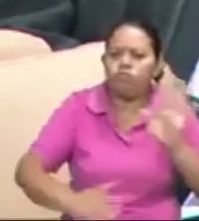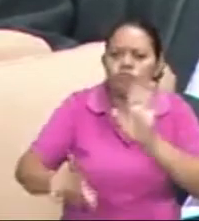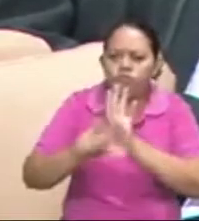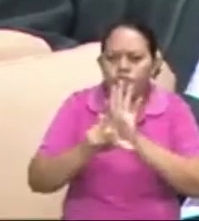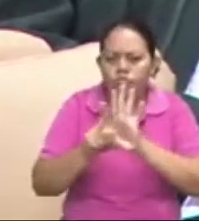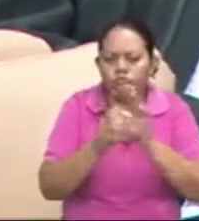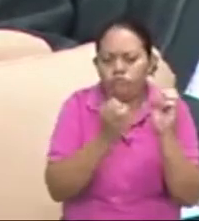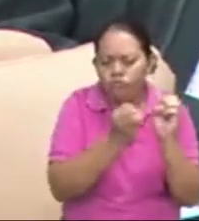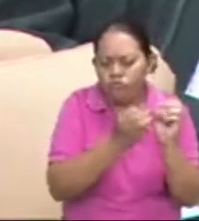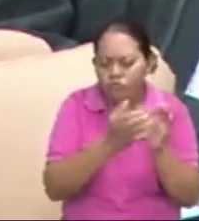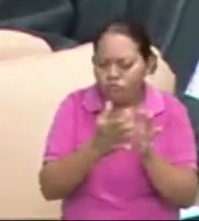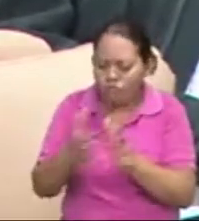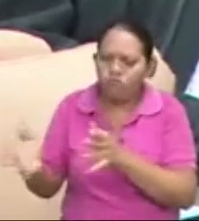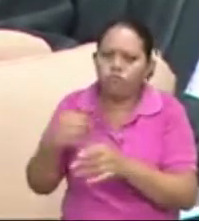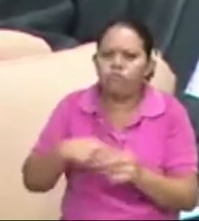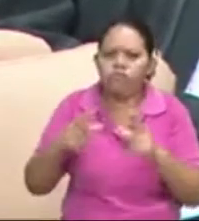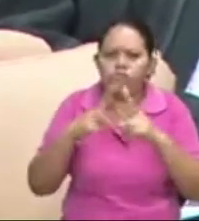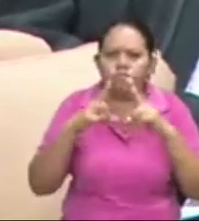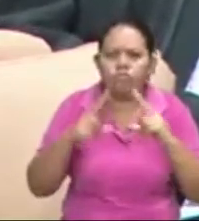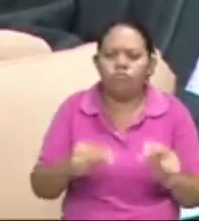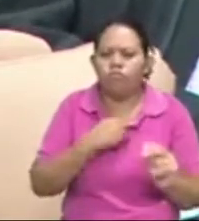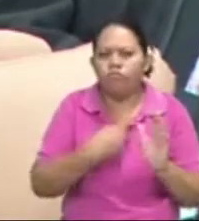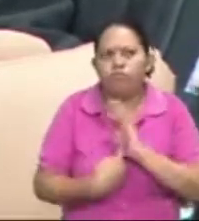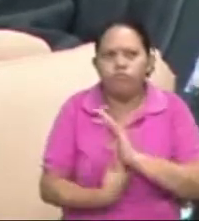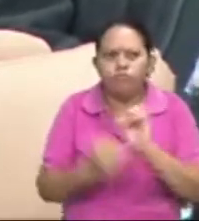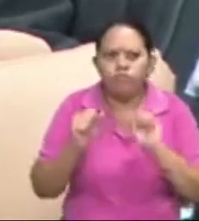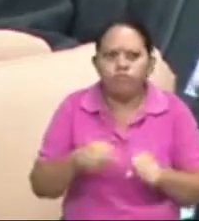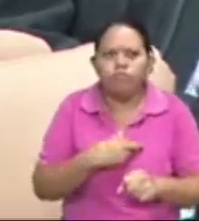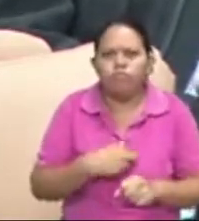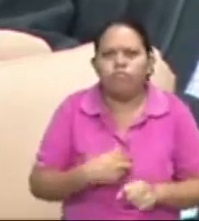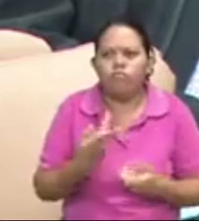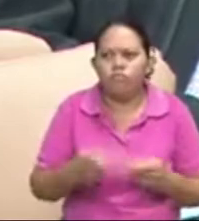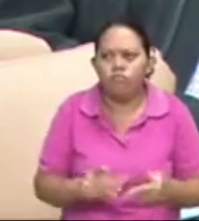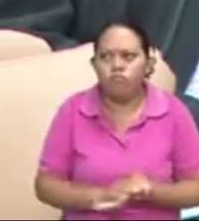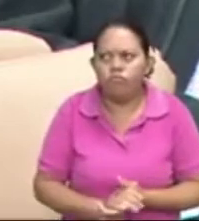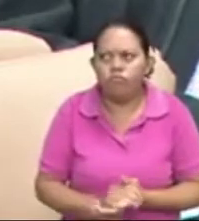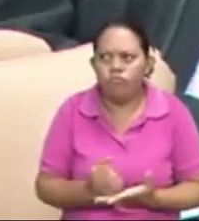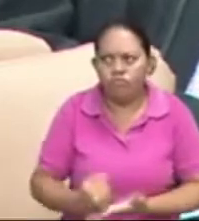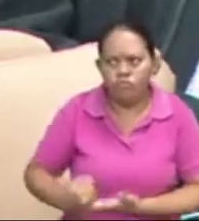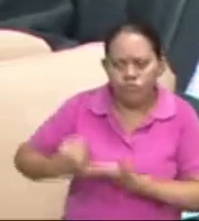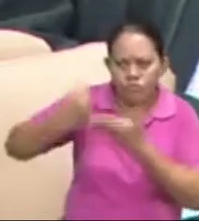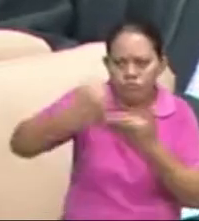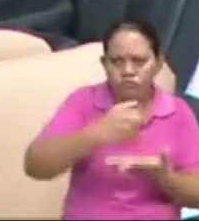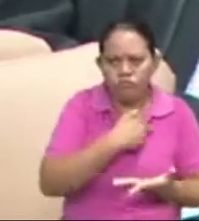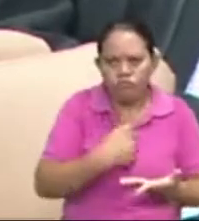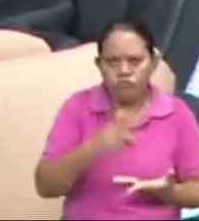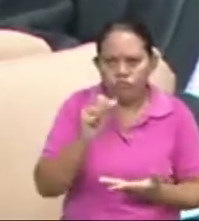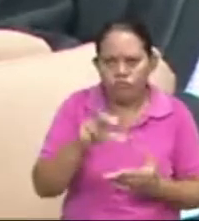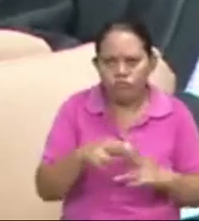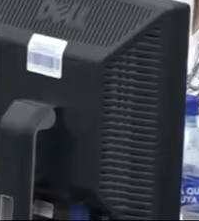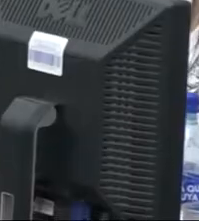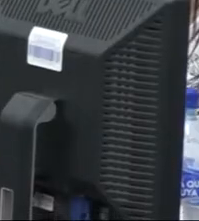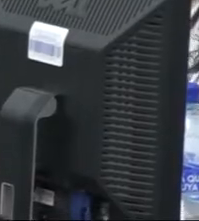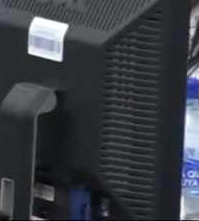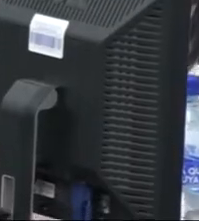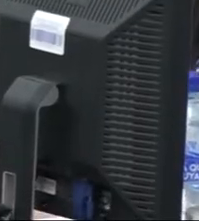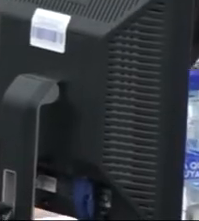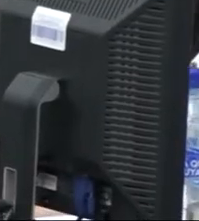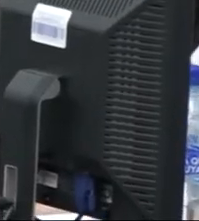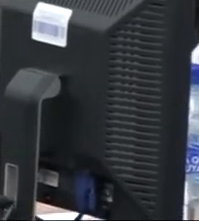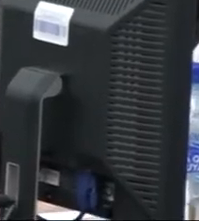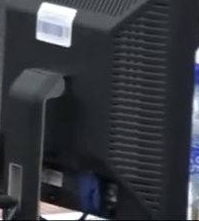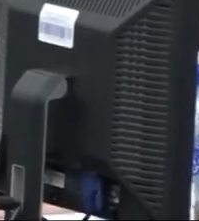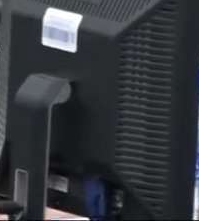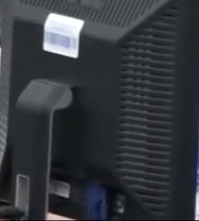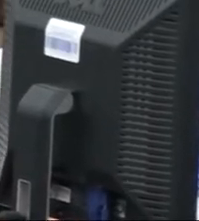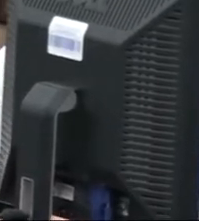del ordenamiento jurídico nicaragüense para el otorgamiento de beneficios o incentivos fiscales. El artículo